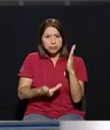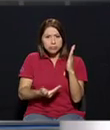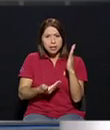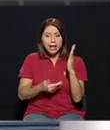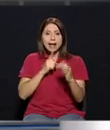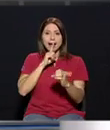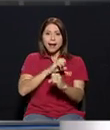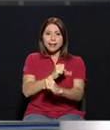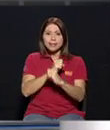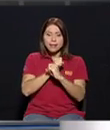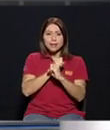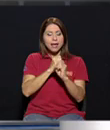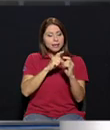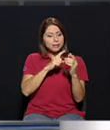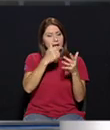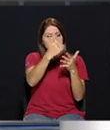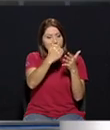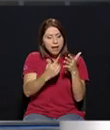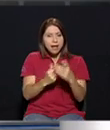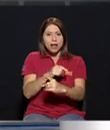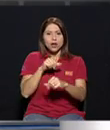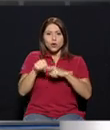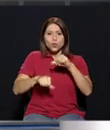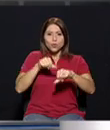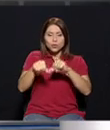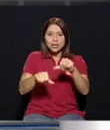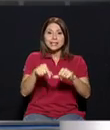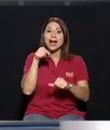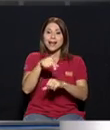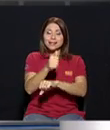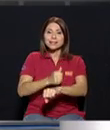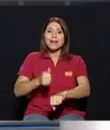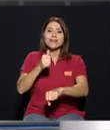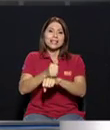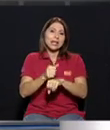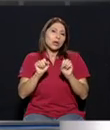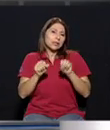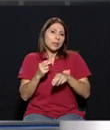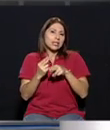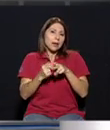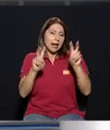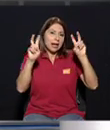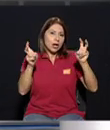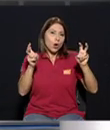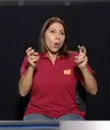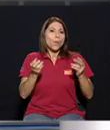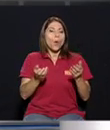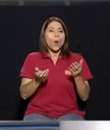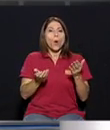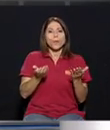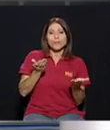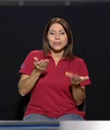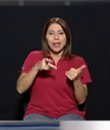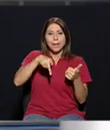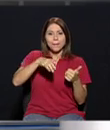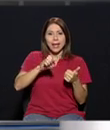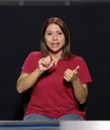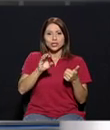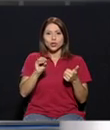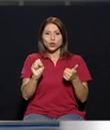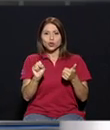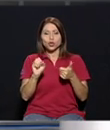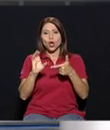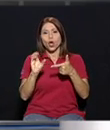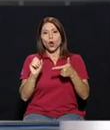grandes garantías y todas las luchas que se dan, establece un poco lo que podemos denominar como pesos y contrapesos, que son fundamentales para una